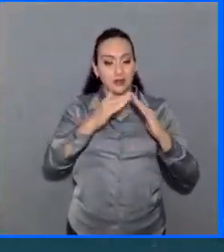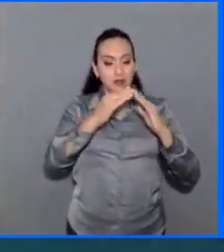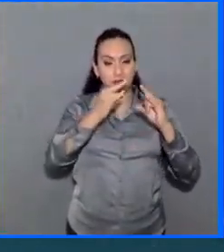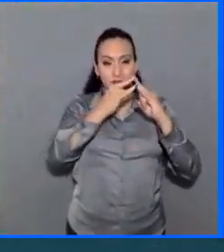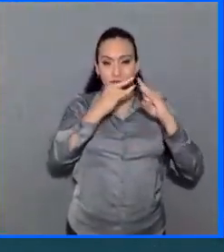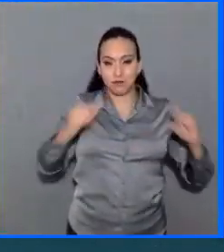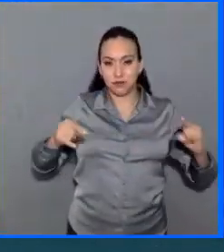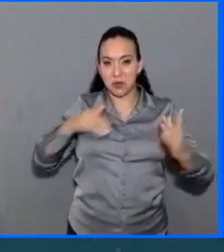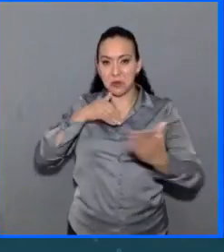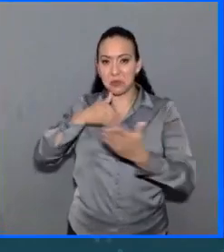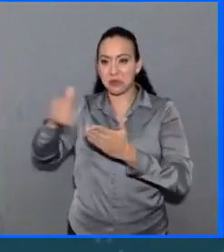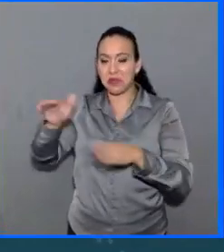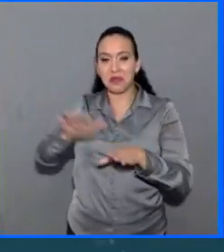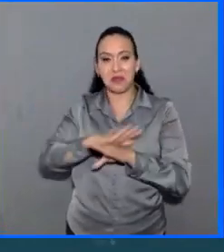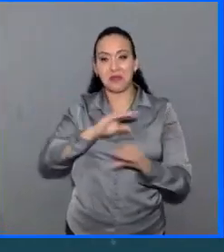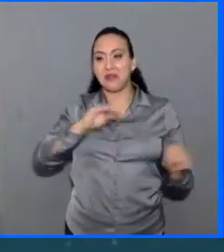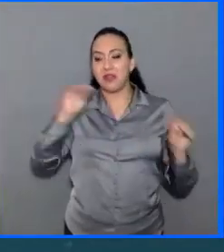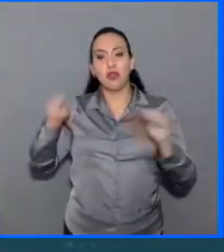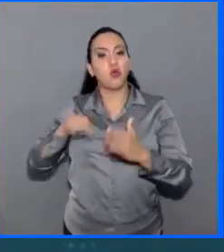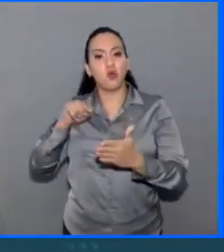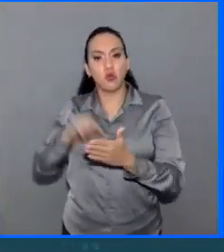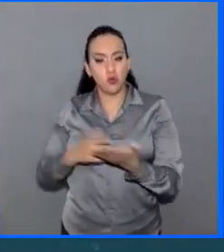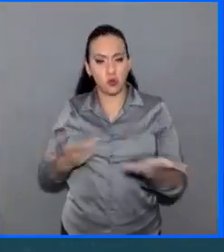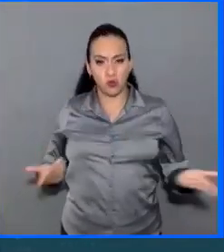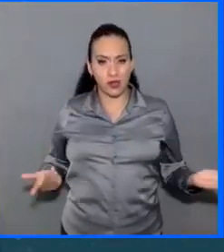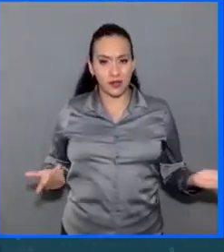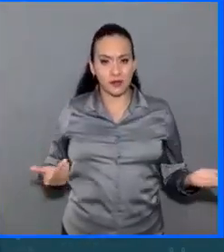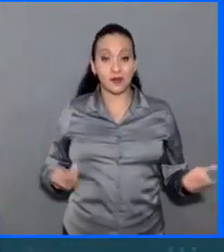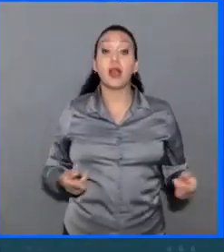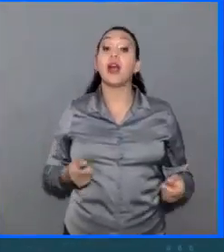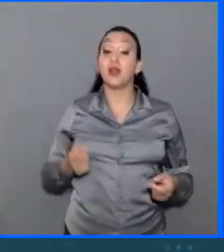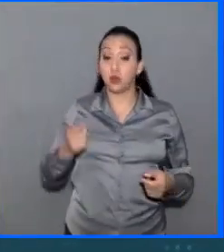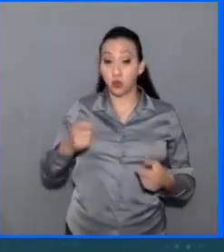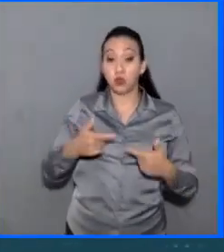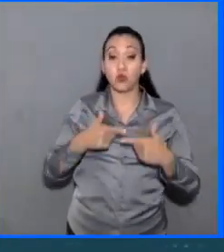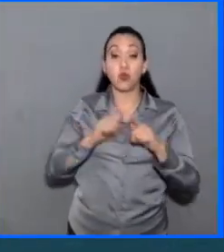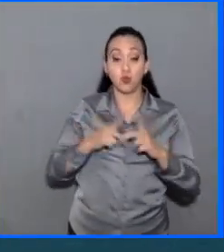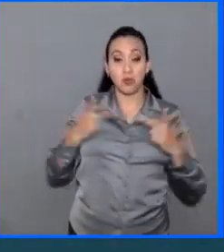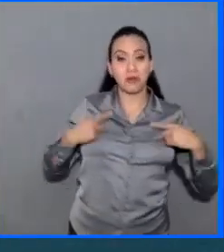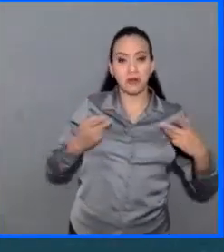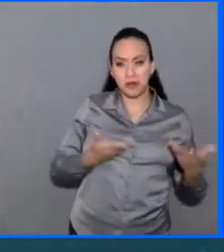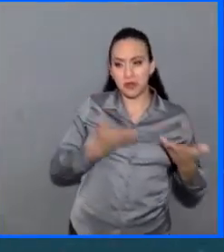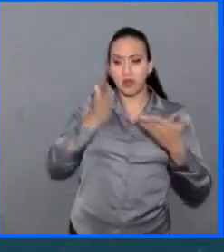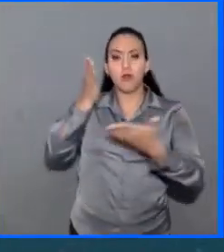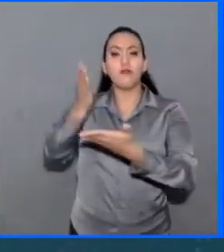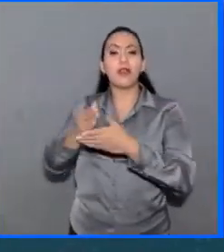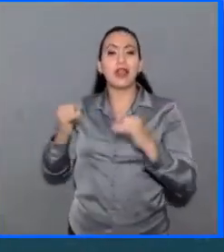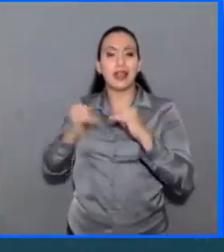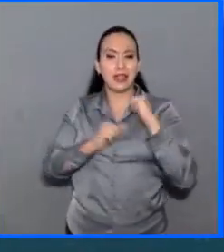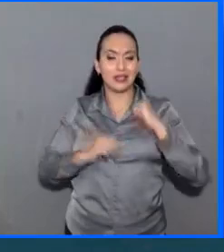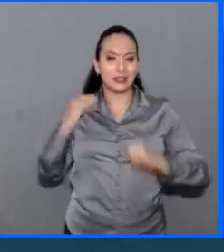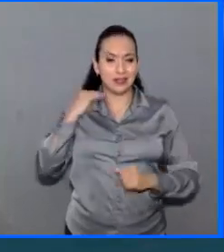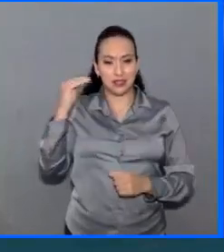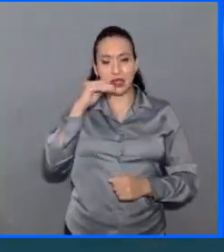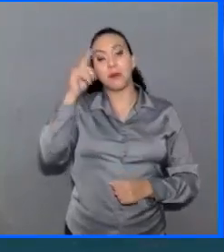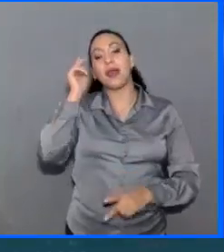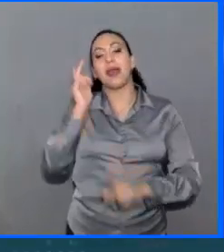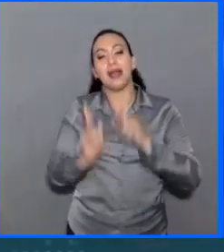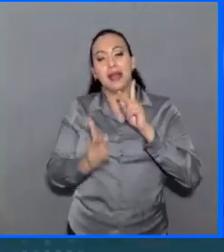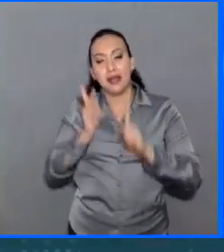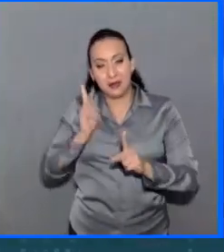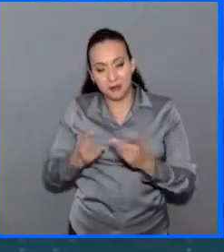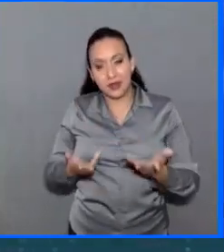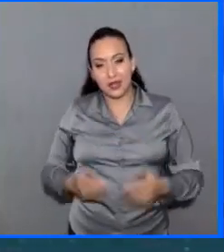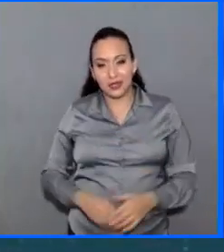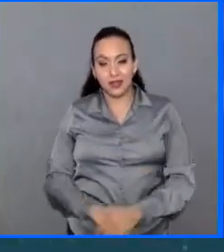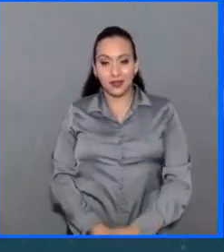forzosa en albergues. Una comitiva fue recibida por la Defensoría Pública Federal para establecer una mesa de trabajo.